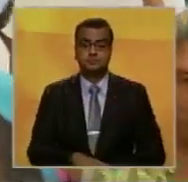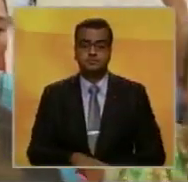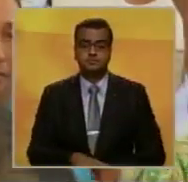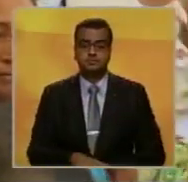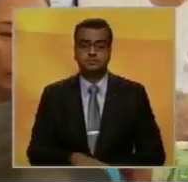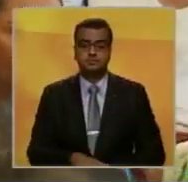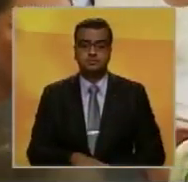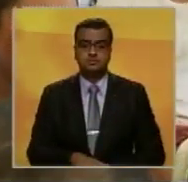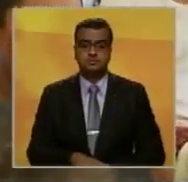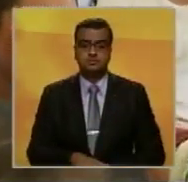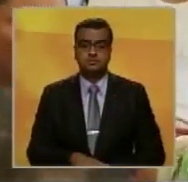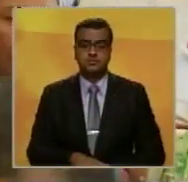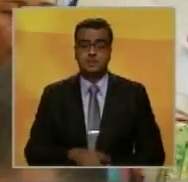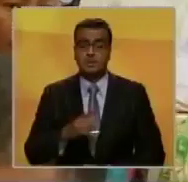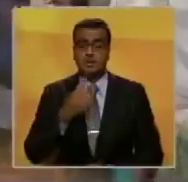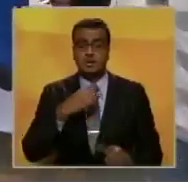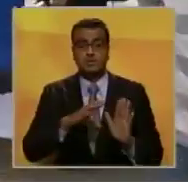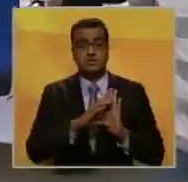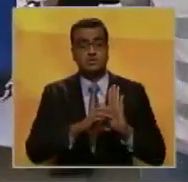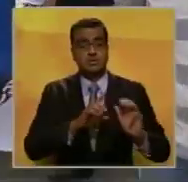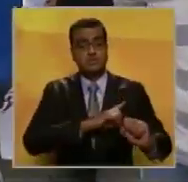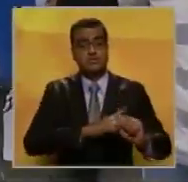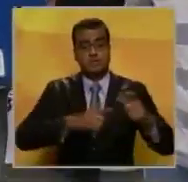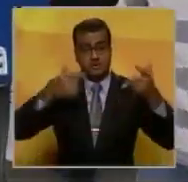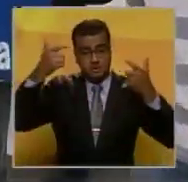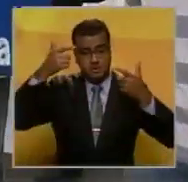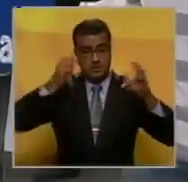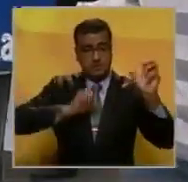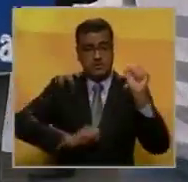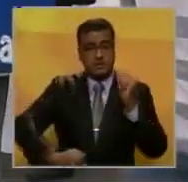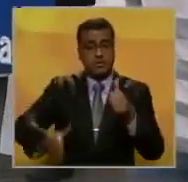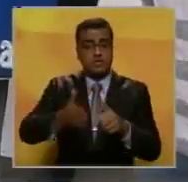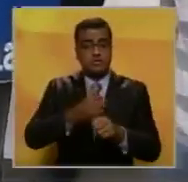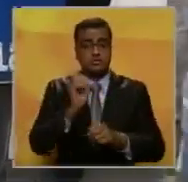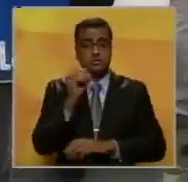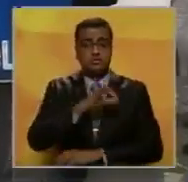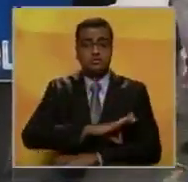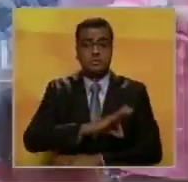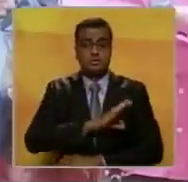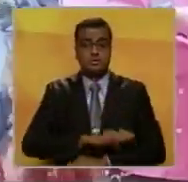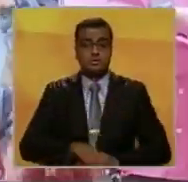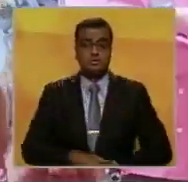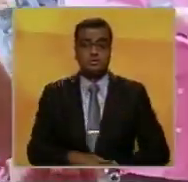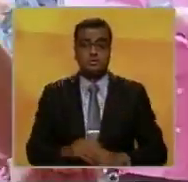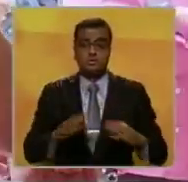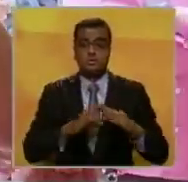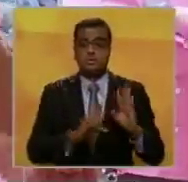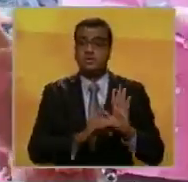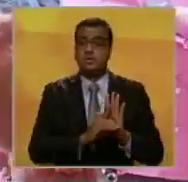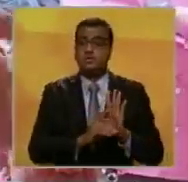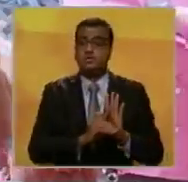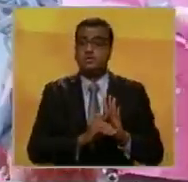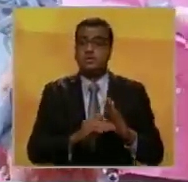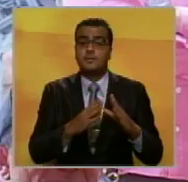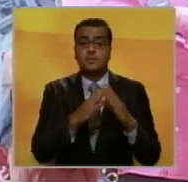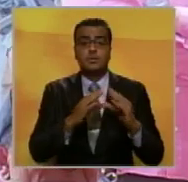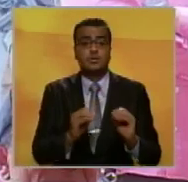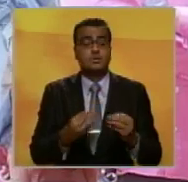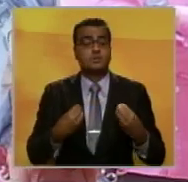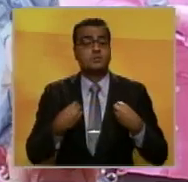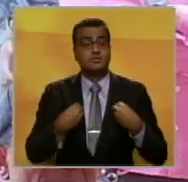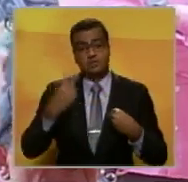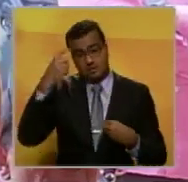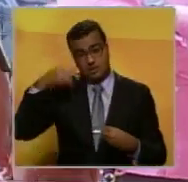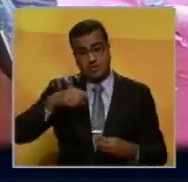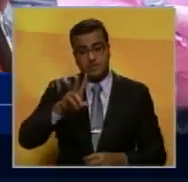que a través de la constituyente las fuerzas chavistas defenderán los logros sociales. Todos estos derechos, todo esto que se vive hoy en